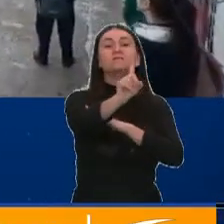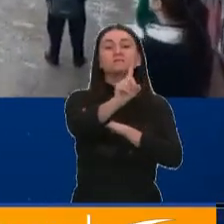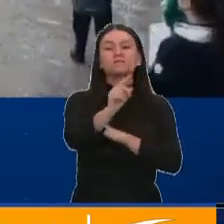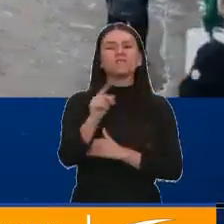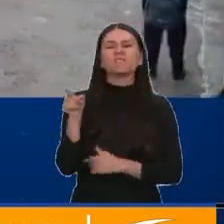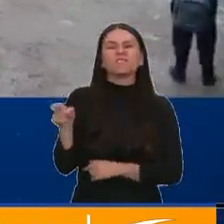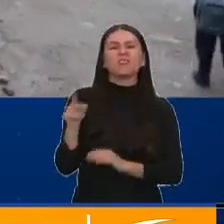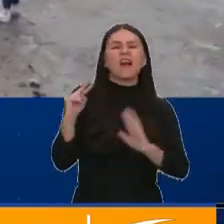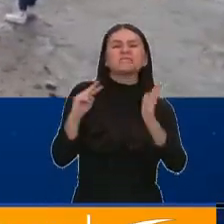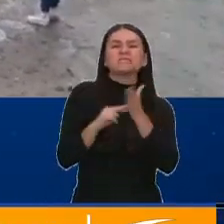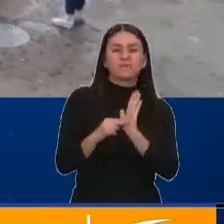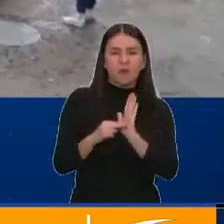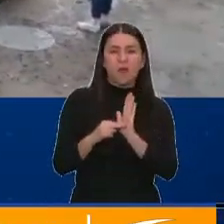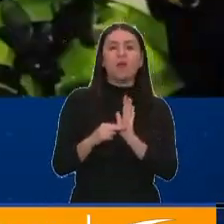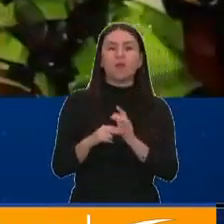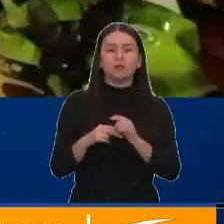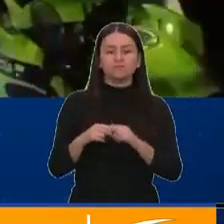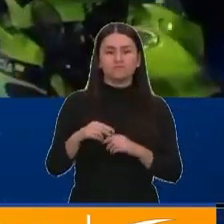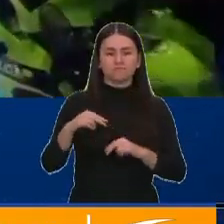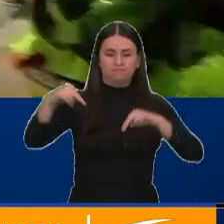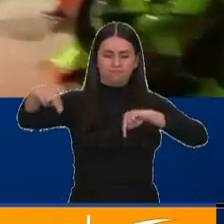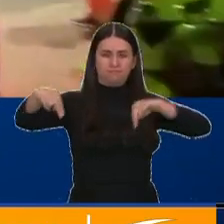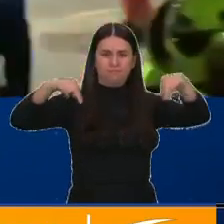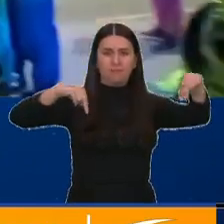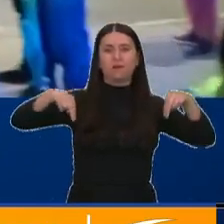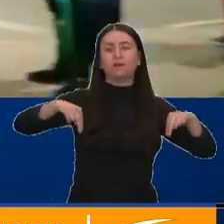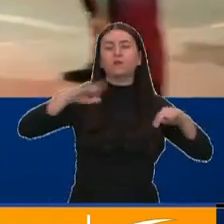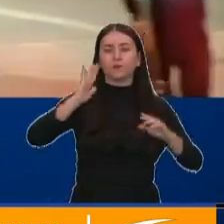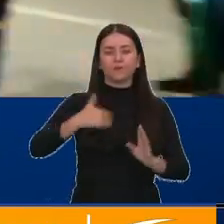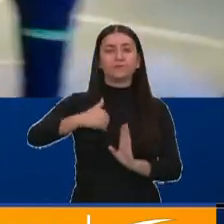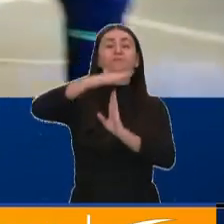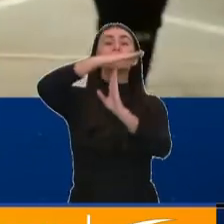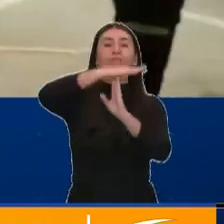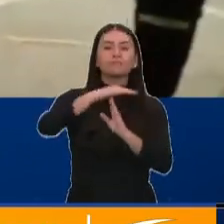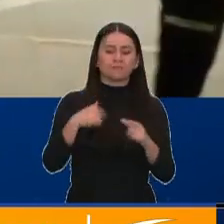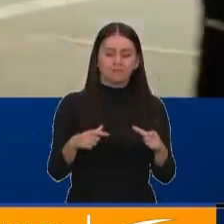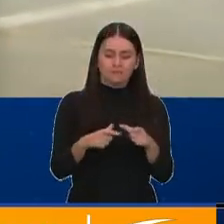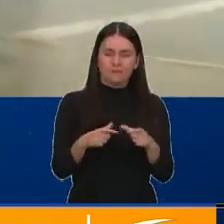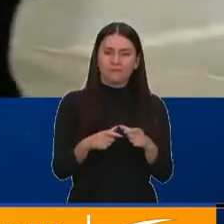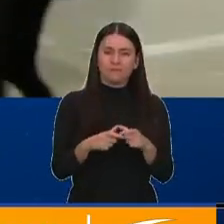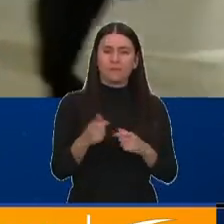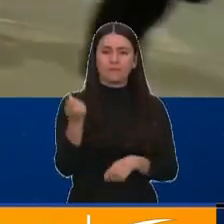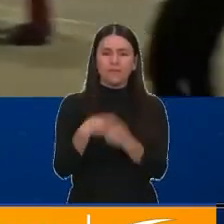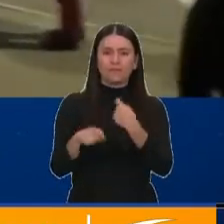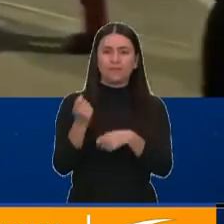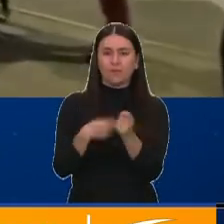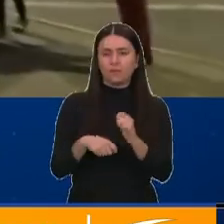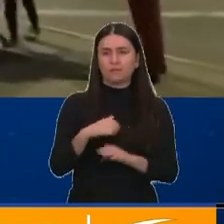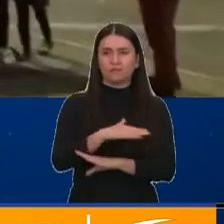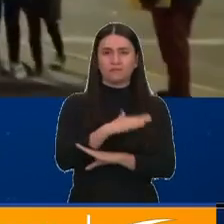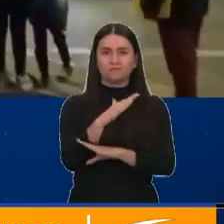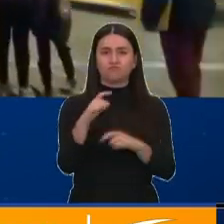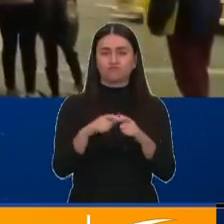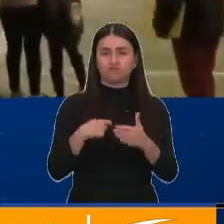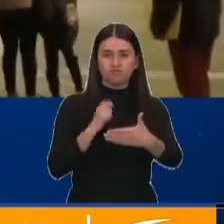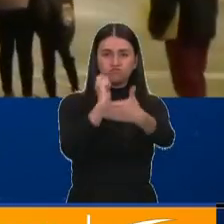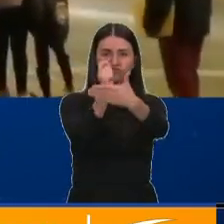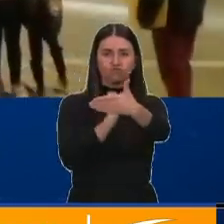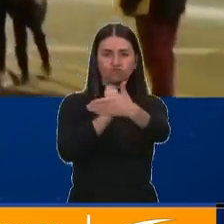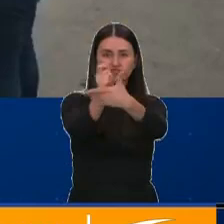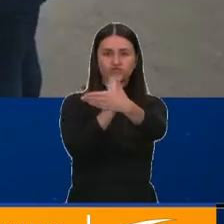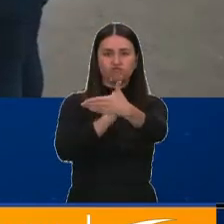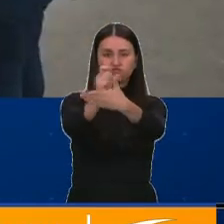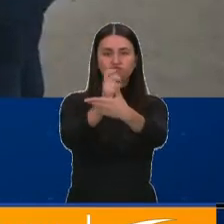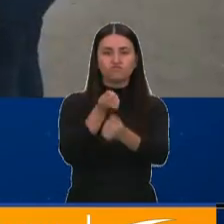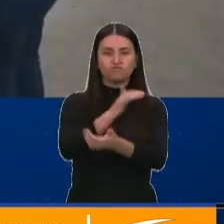estas personas es en puntos estratégicos de la localidad, en paraderos, vender a diferentes horas pasajes de manera